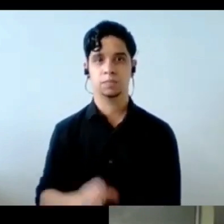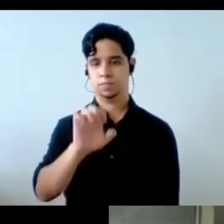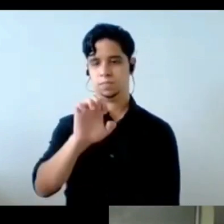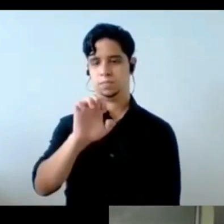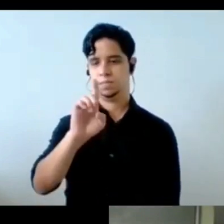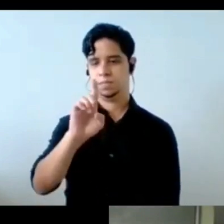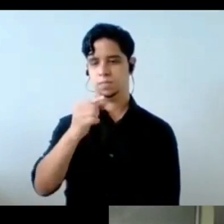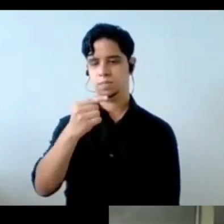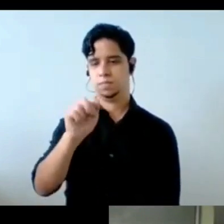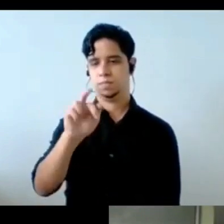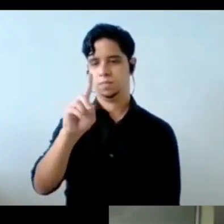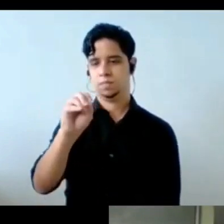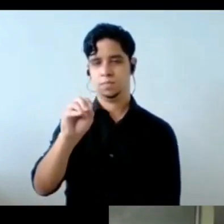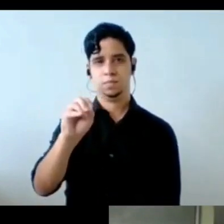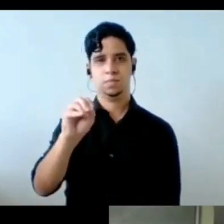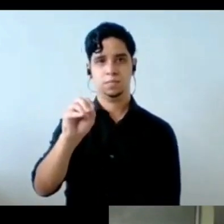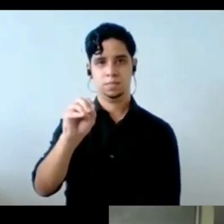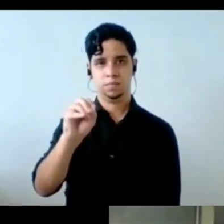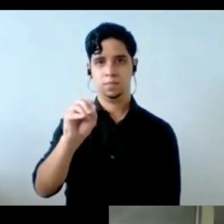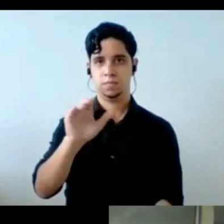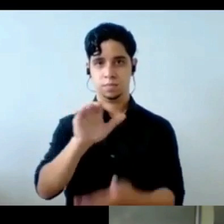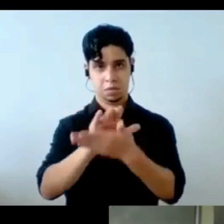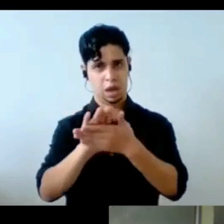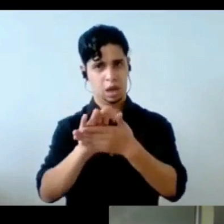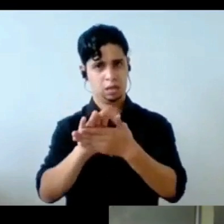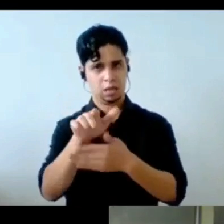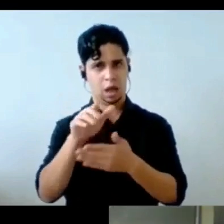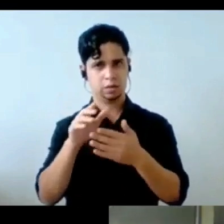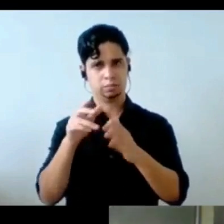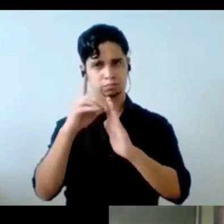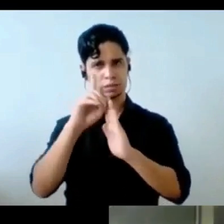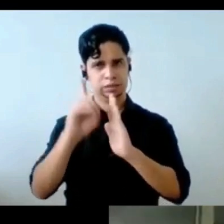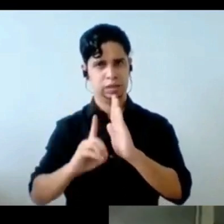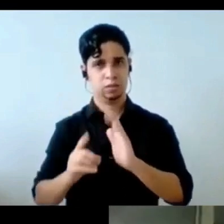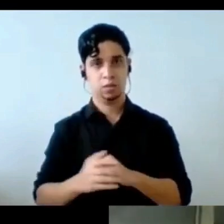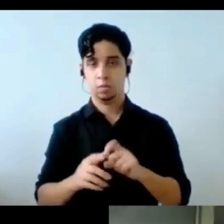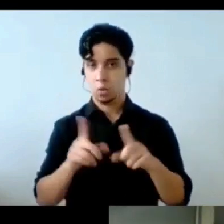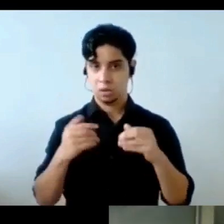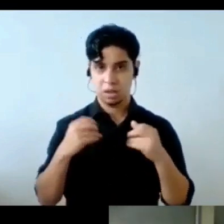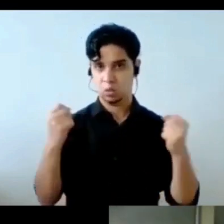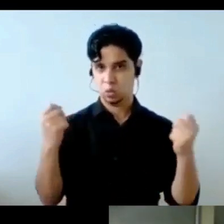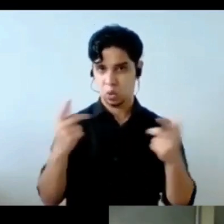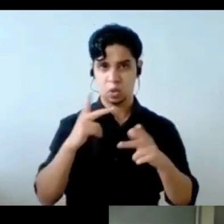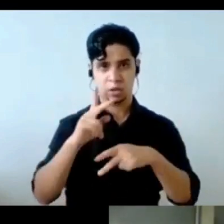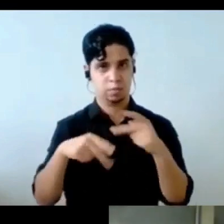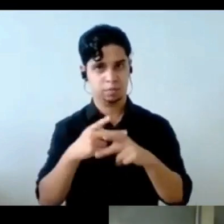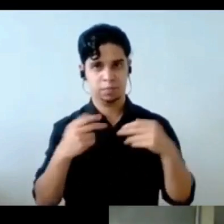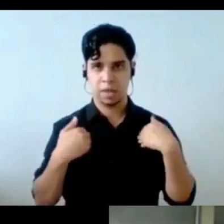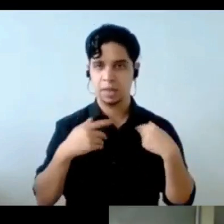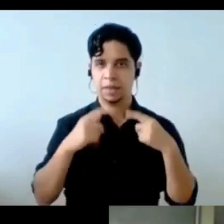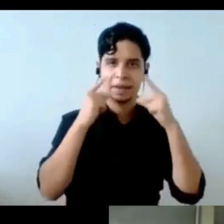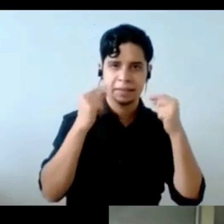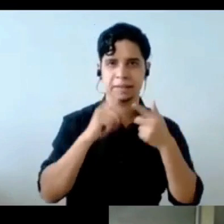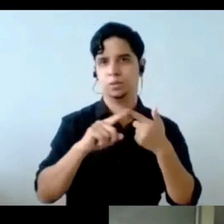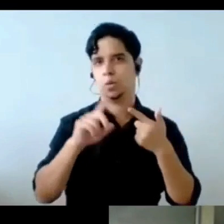Edgardo. Oh, un Edgardo. Tiene el diseño estampado, me gusta. Pero hay de todo. Hay de gatitos, de